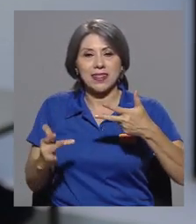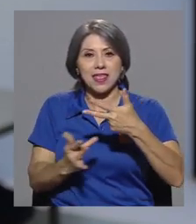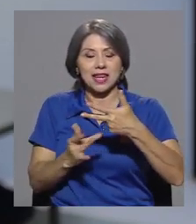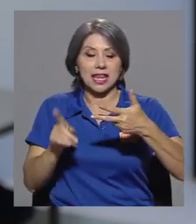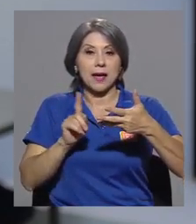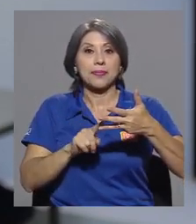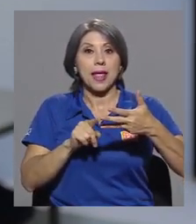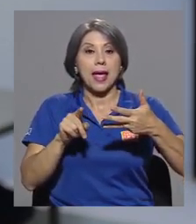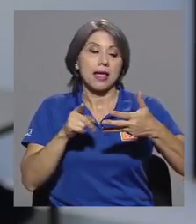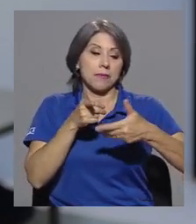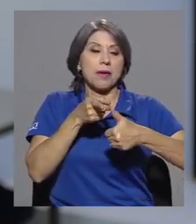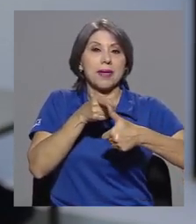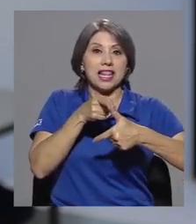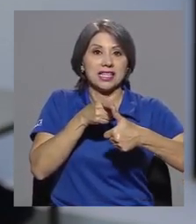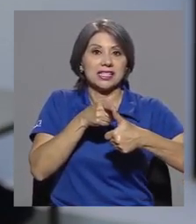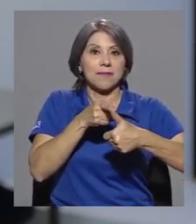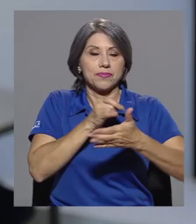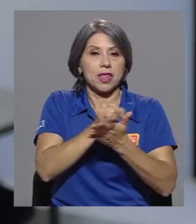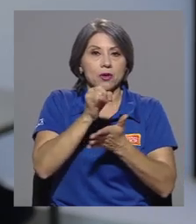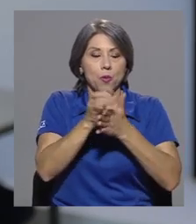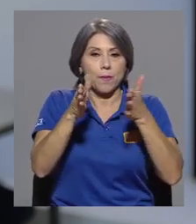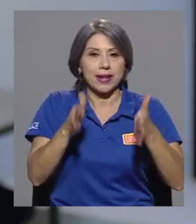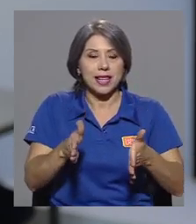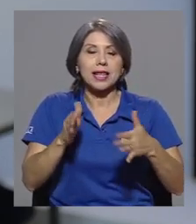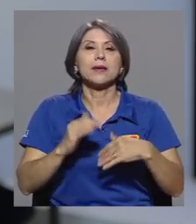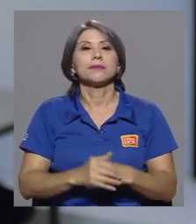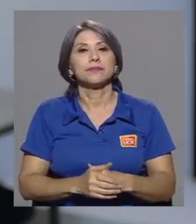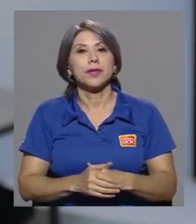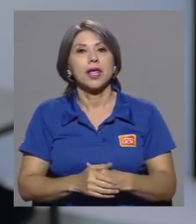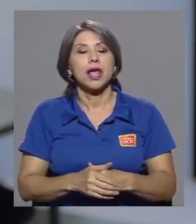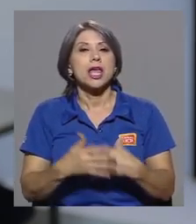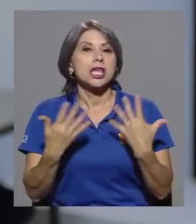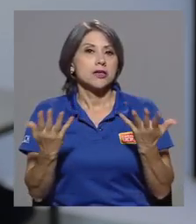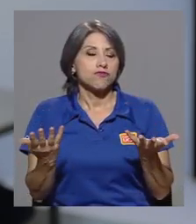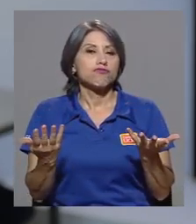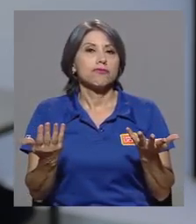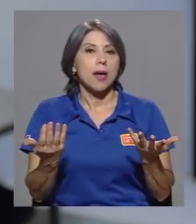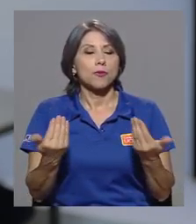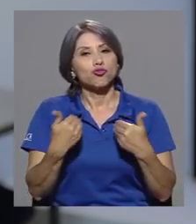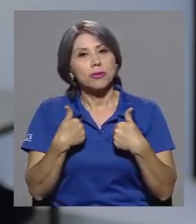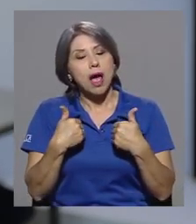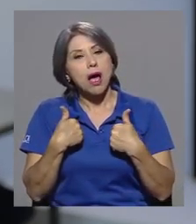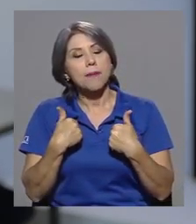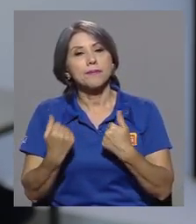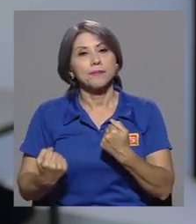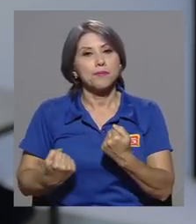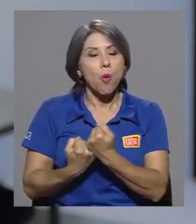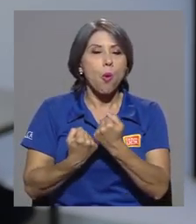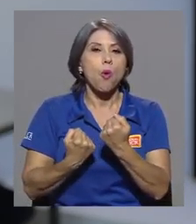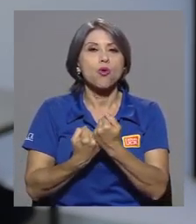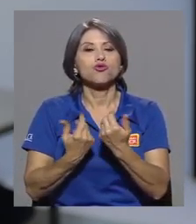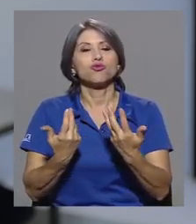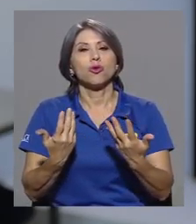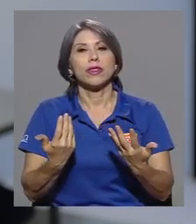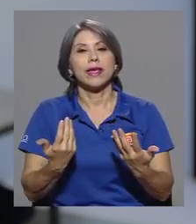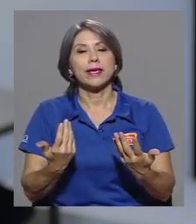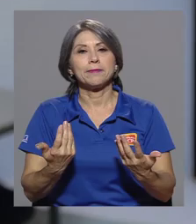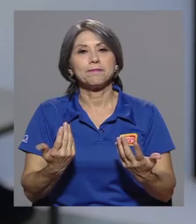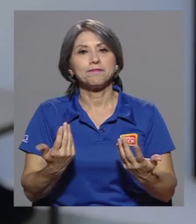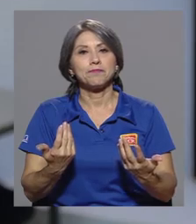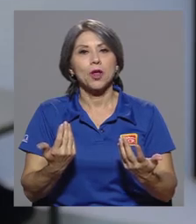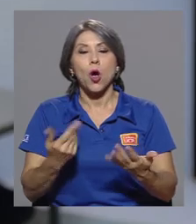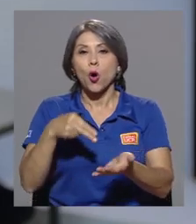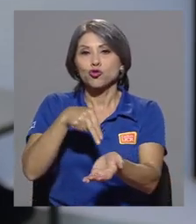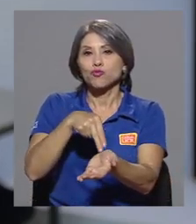equipo investigador y hemos contado con el apoyo